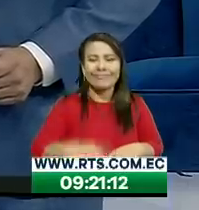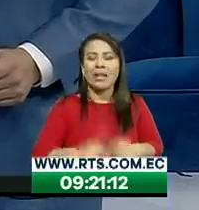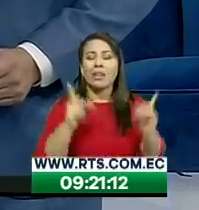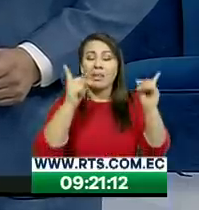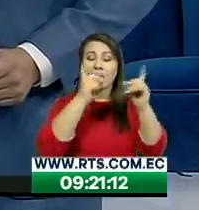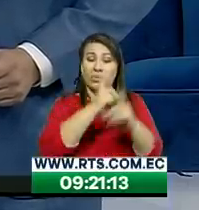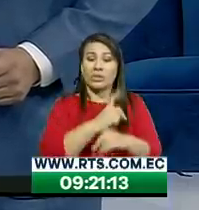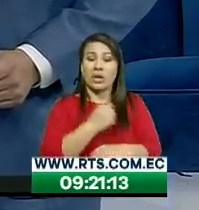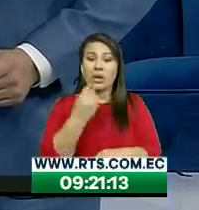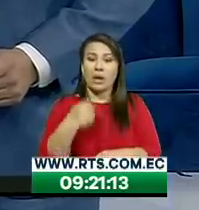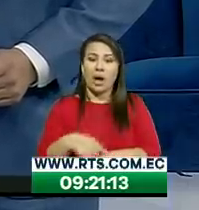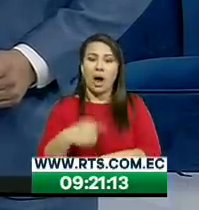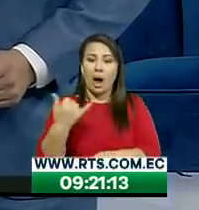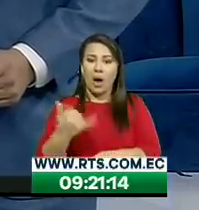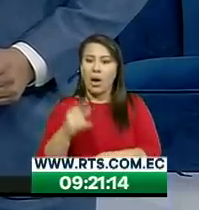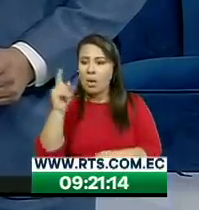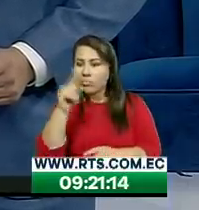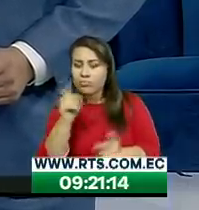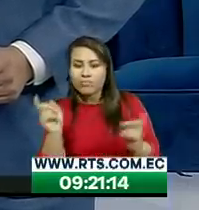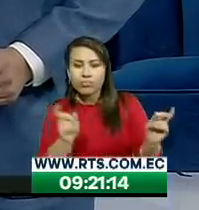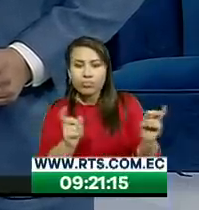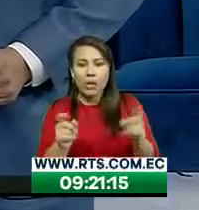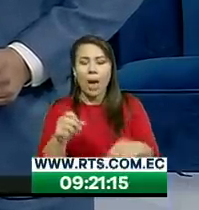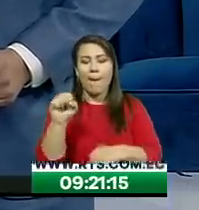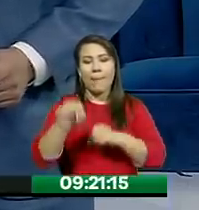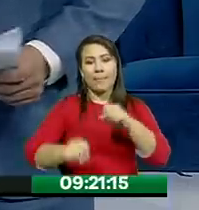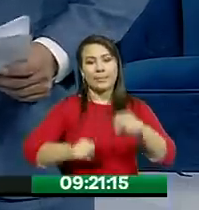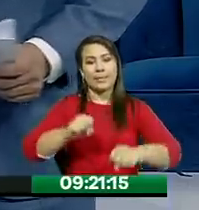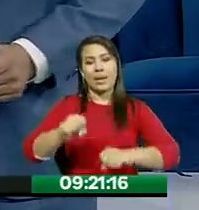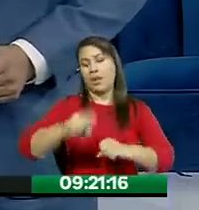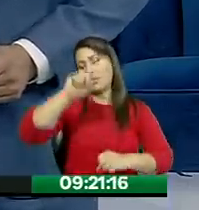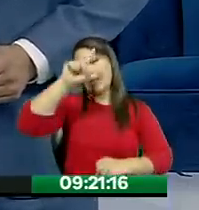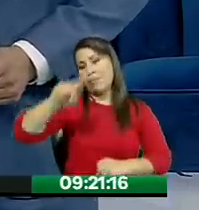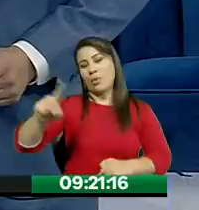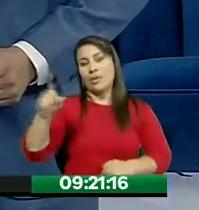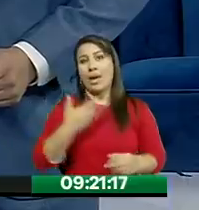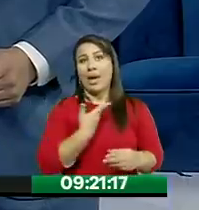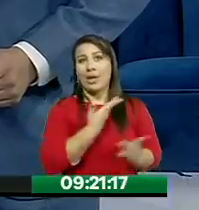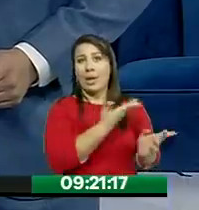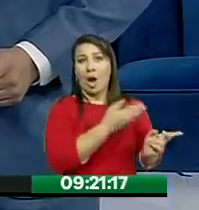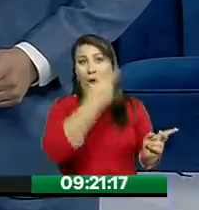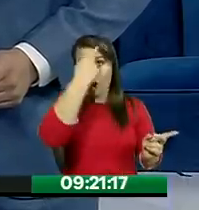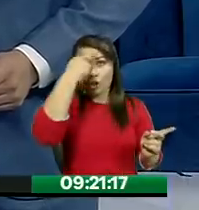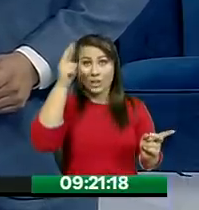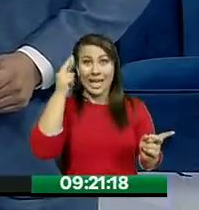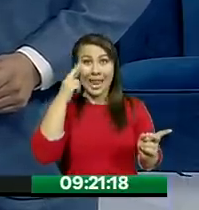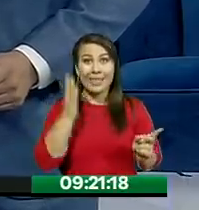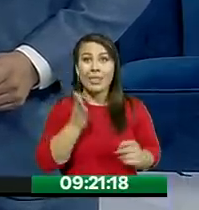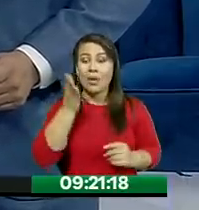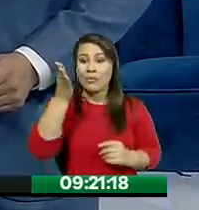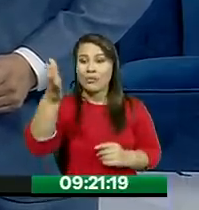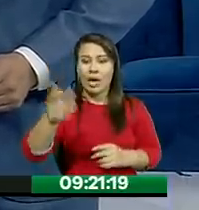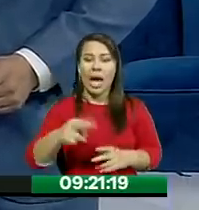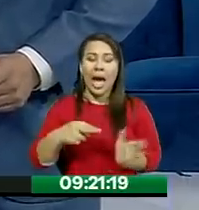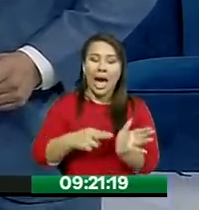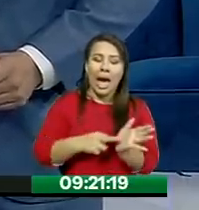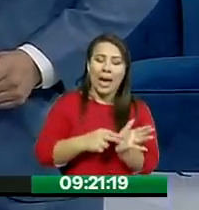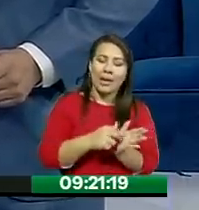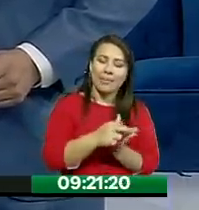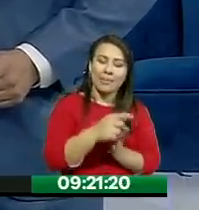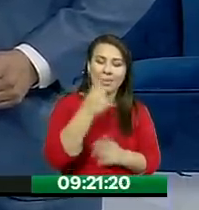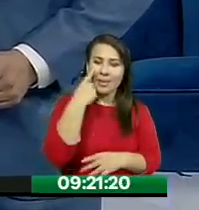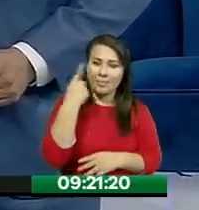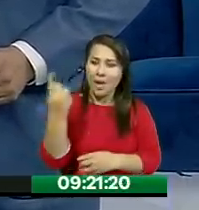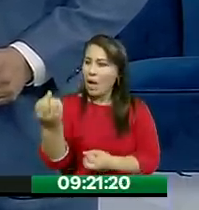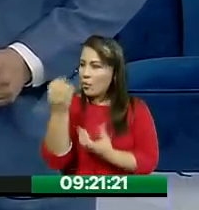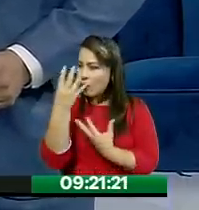Decomisan 200 kilos de droga en la frontera norte. Tres ciudadanos de nacionalidad ecuatoriana pretendían introducir 100 kilos de marihuana y